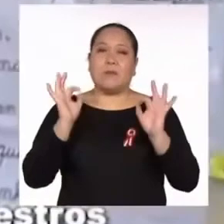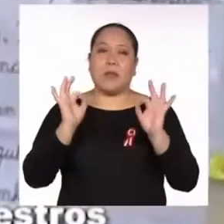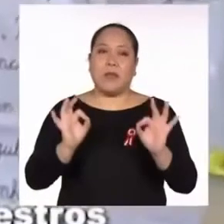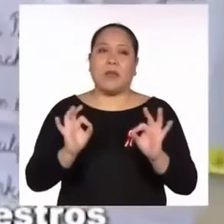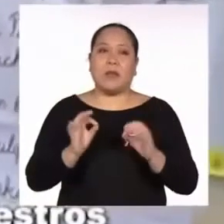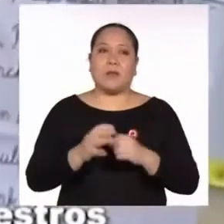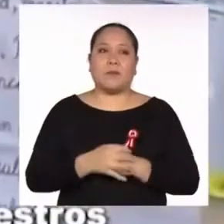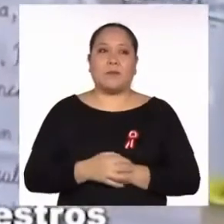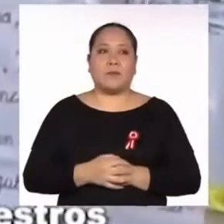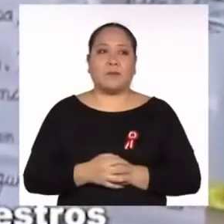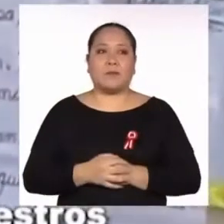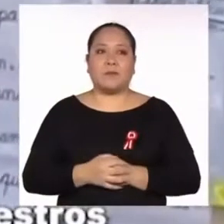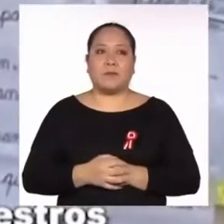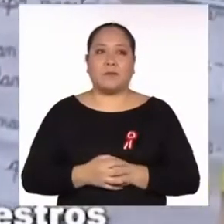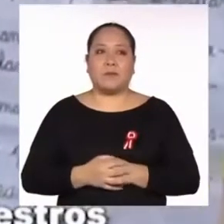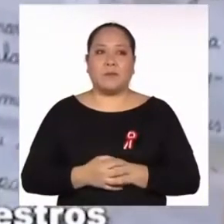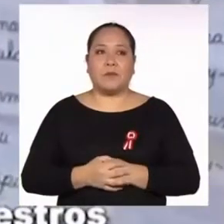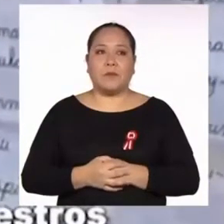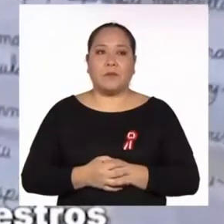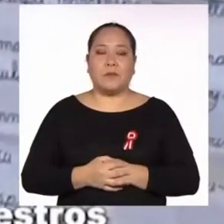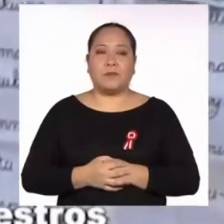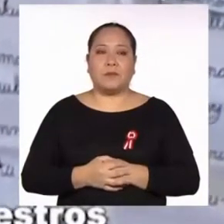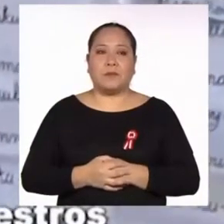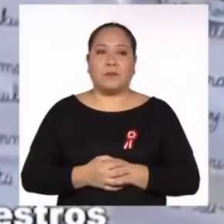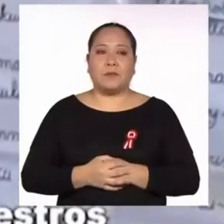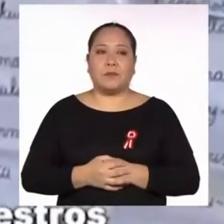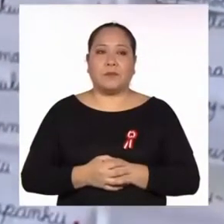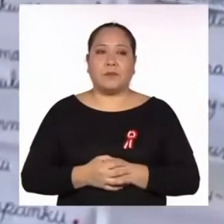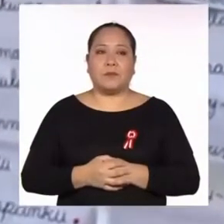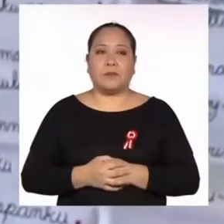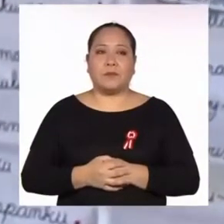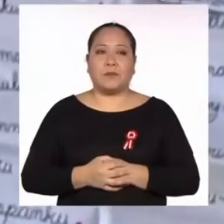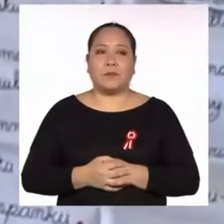en cama la chispa